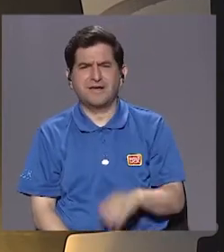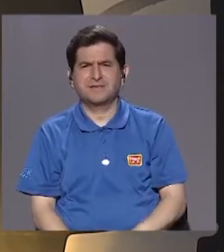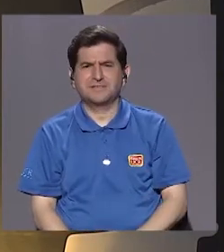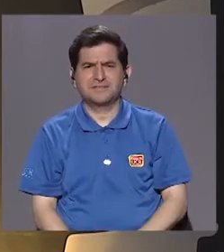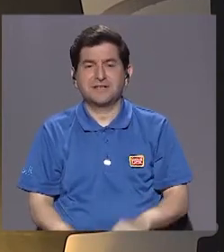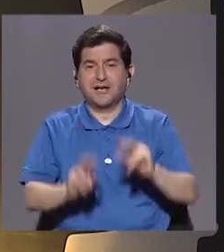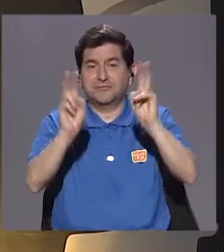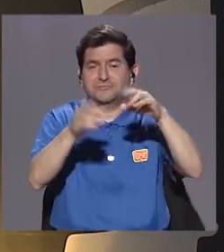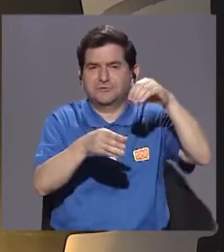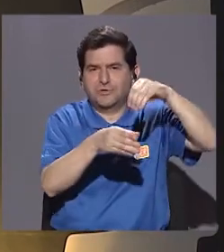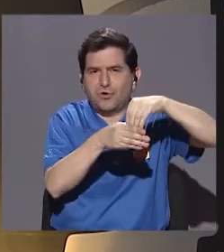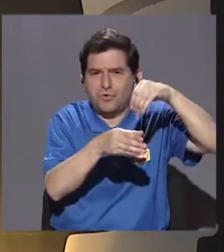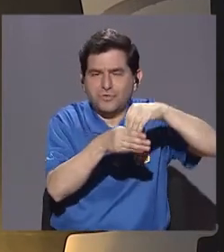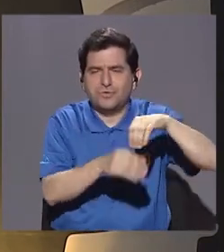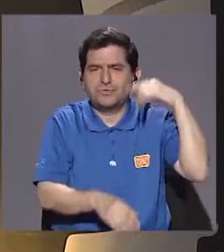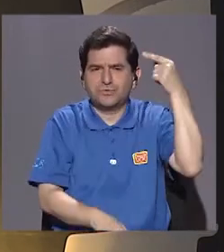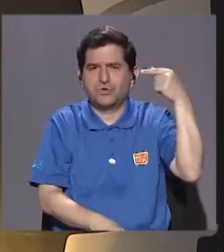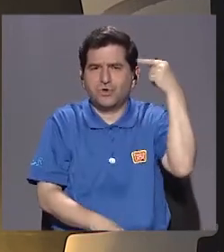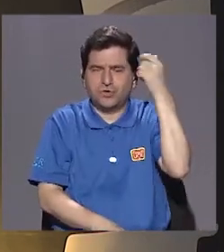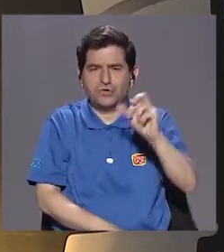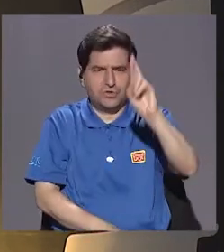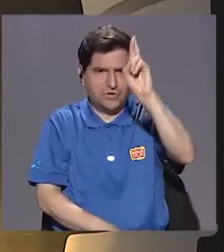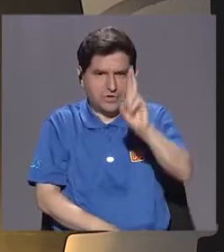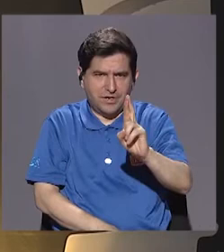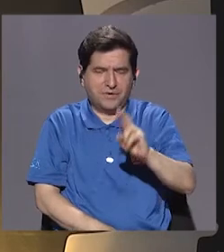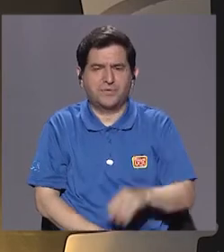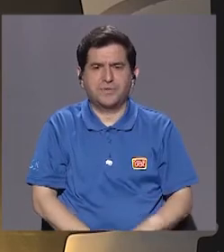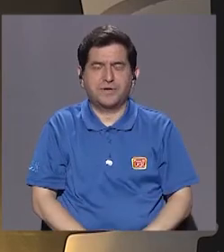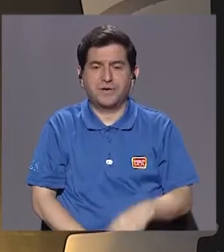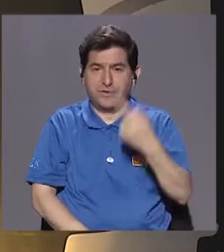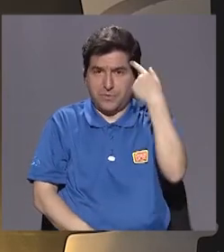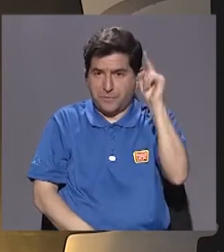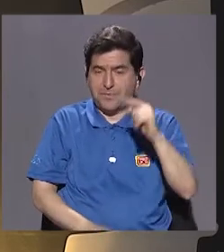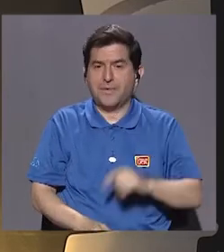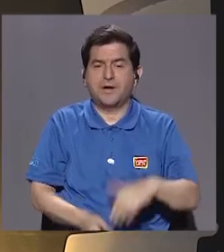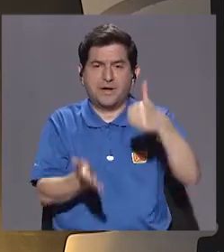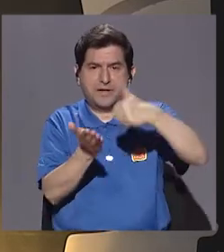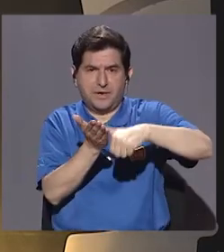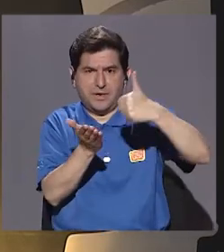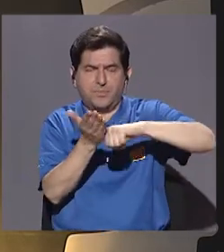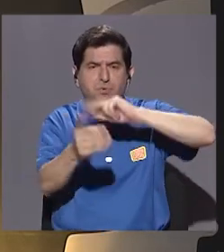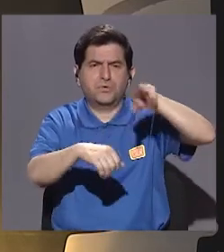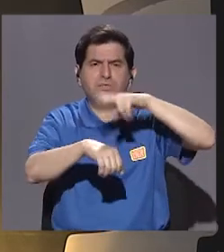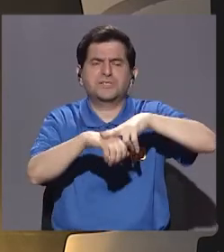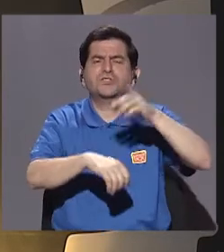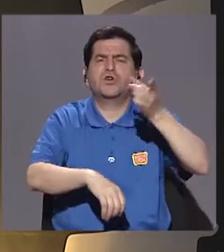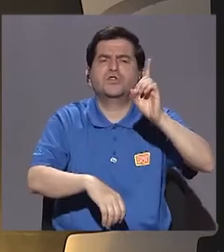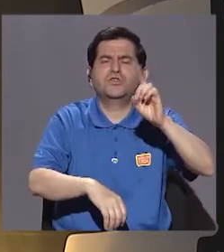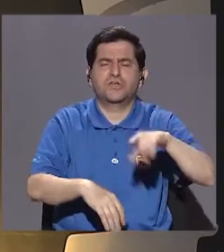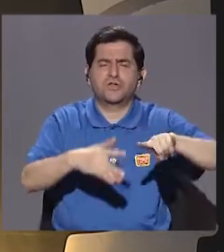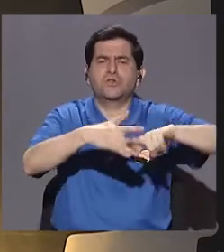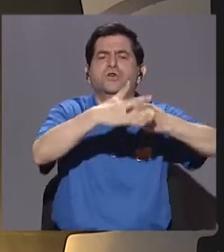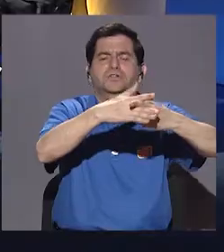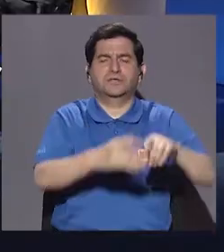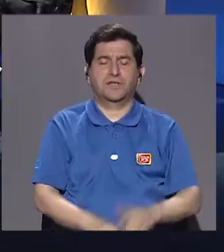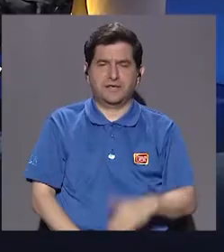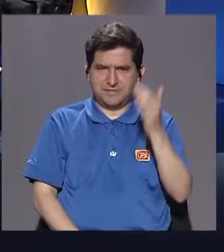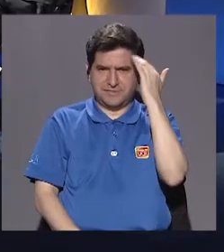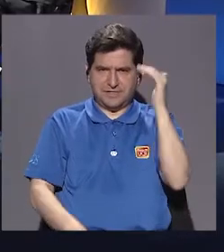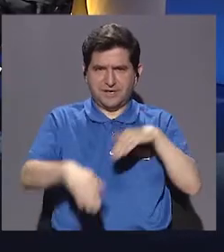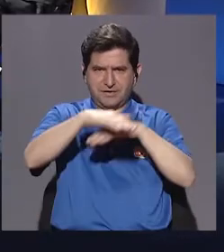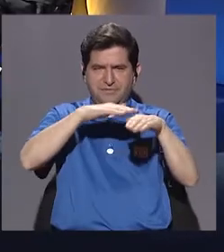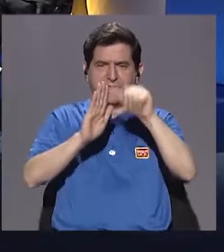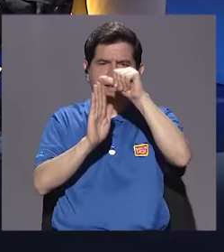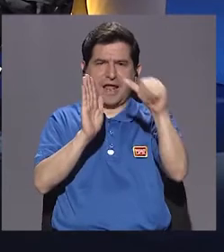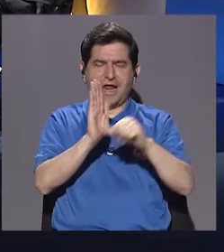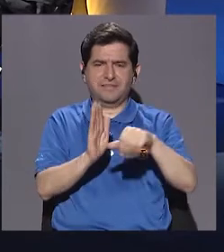contribución del estado costarricense para las elecciones a nivel nacional sabemos que esto se sustenta en